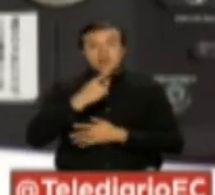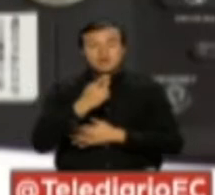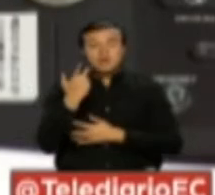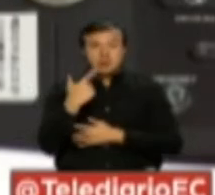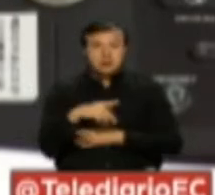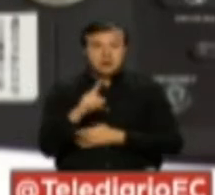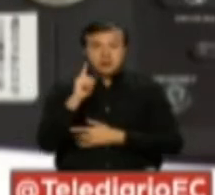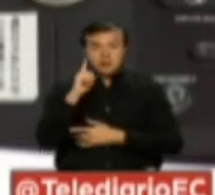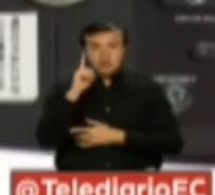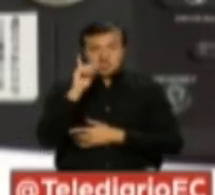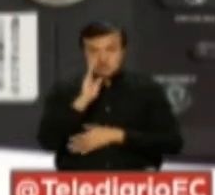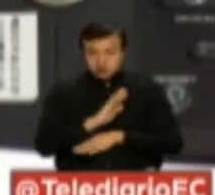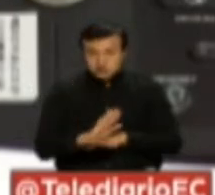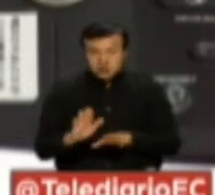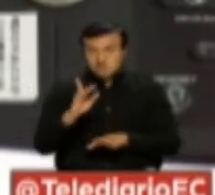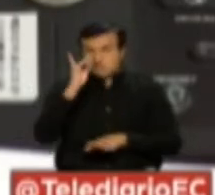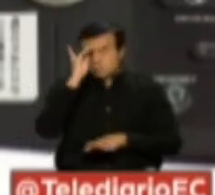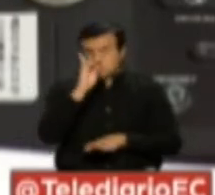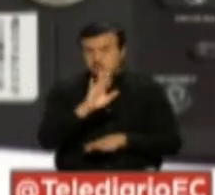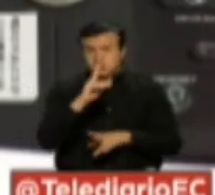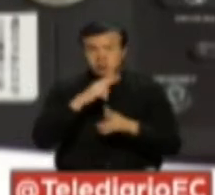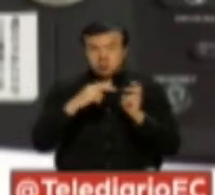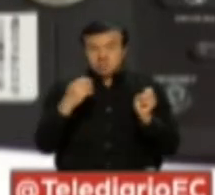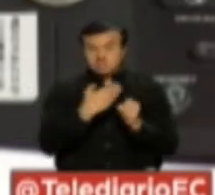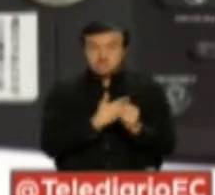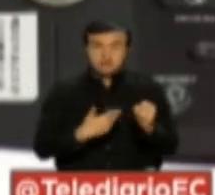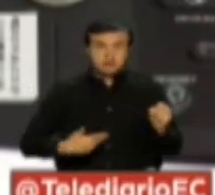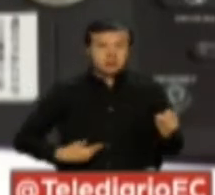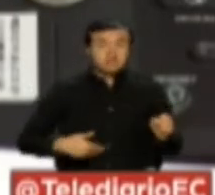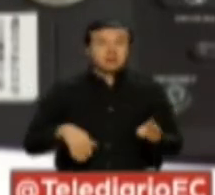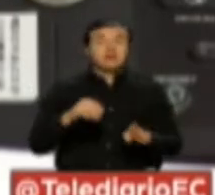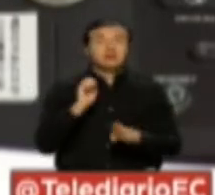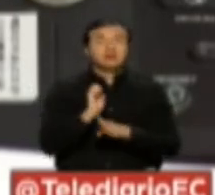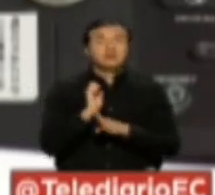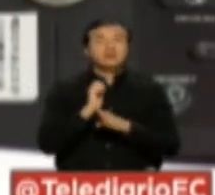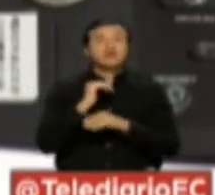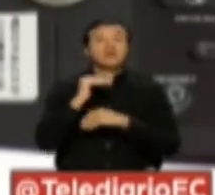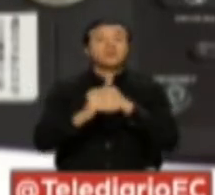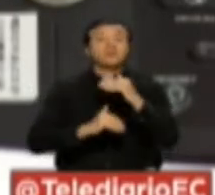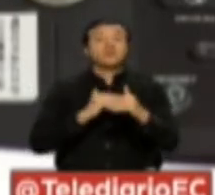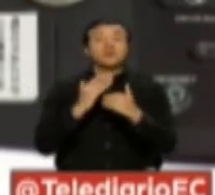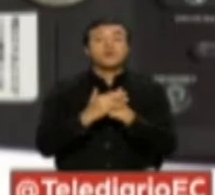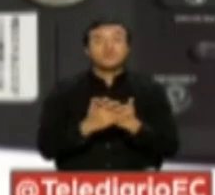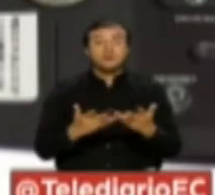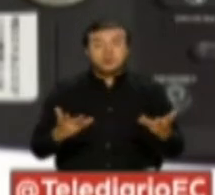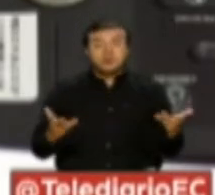Entonces, una vez que se decida vincular al expresidente de la República en el proceso por secuestro,